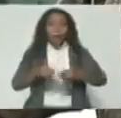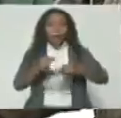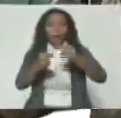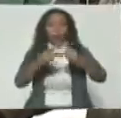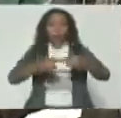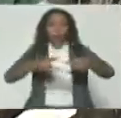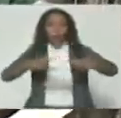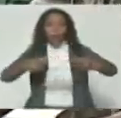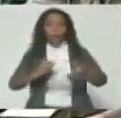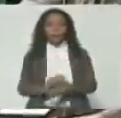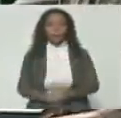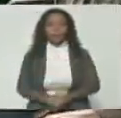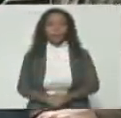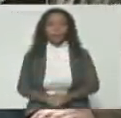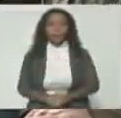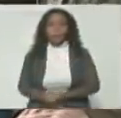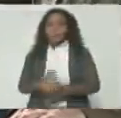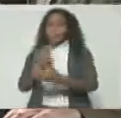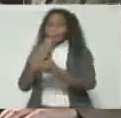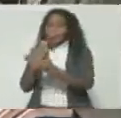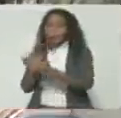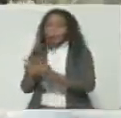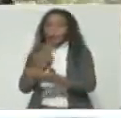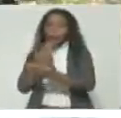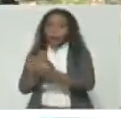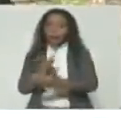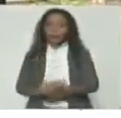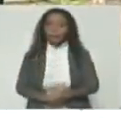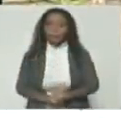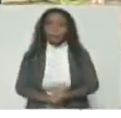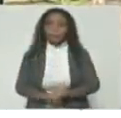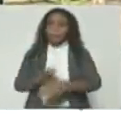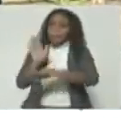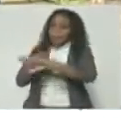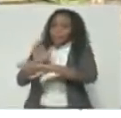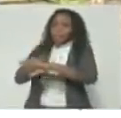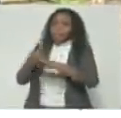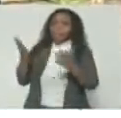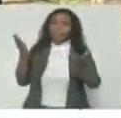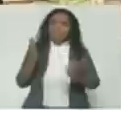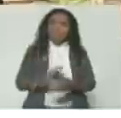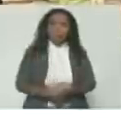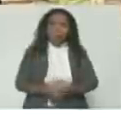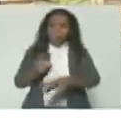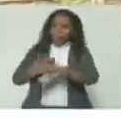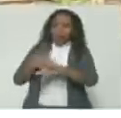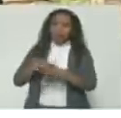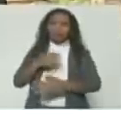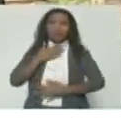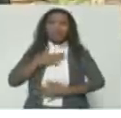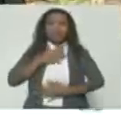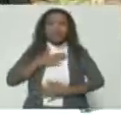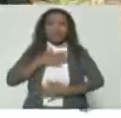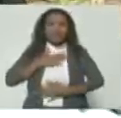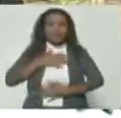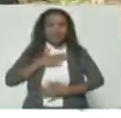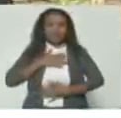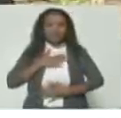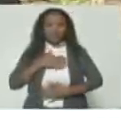Soteldo. Muchas gracias. Muchas gracias. ¡Ay! ¿Qué presidente. Pasó? Un carrasposo se atravesó por ahí.